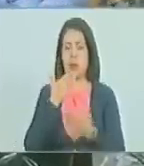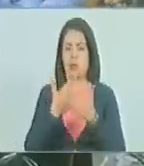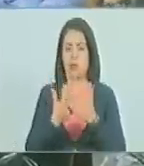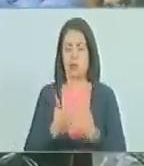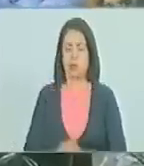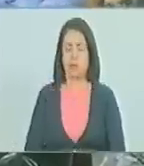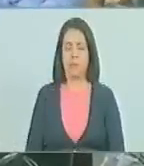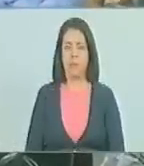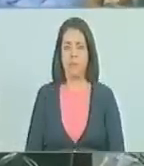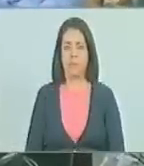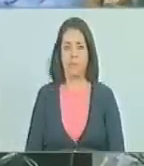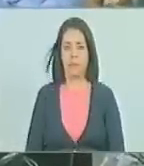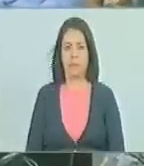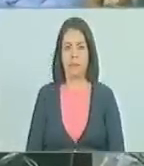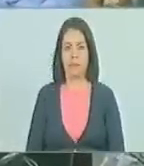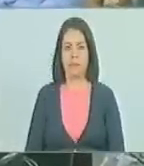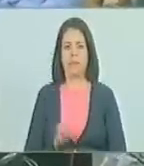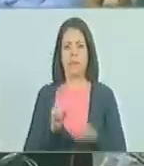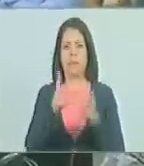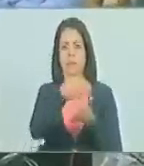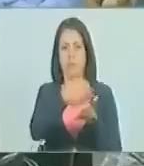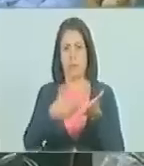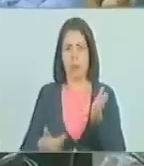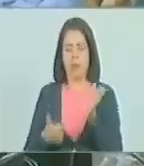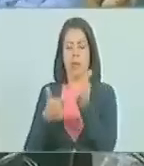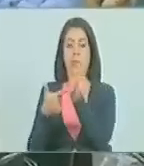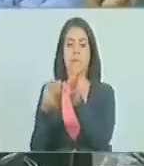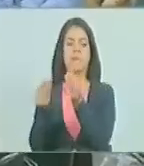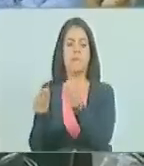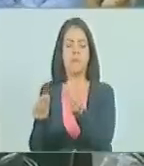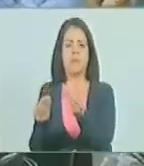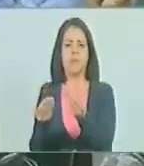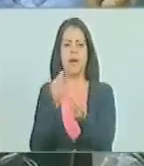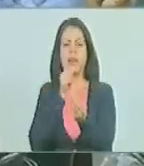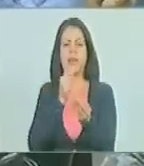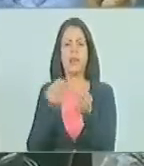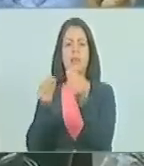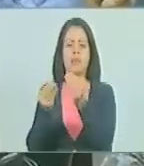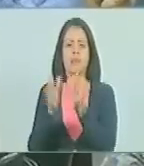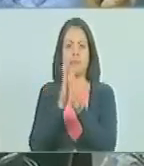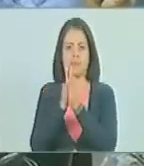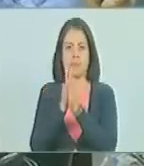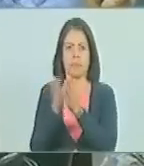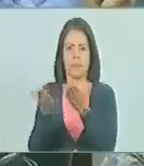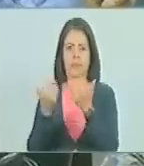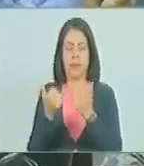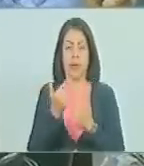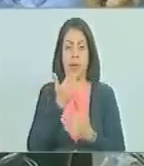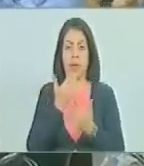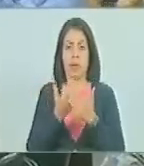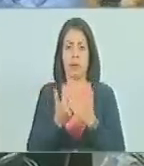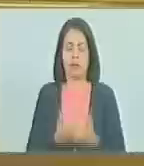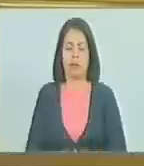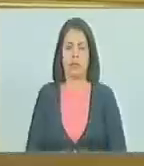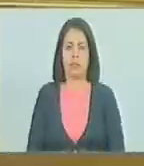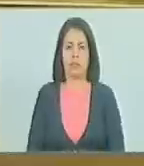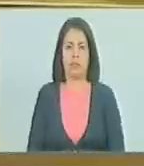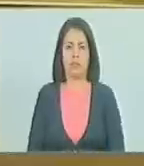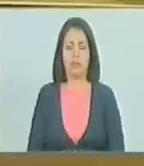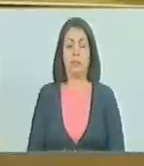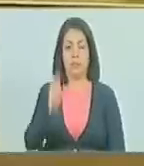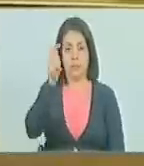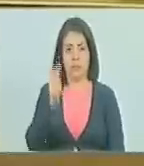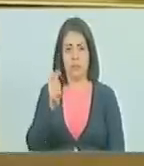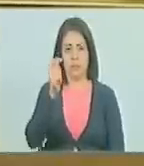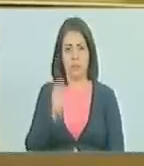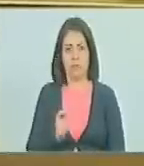gracias. Aquí le hago llegar la propuesta. Por favor, diputado. Gracias. Déjame el derecho de